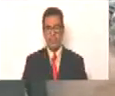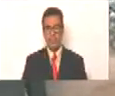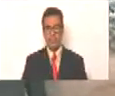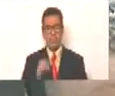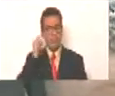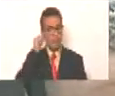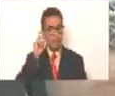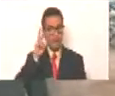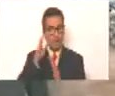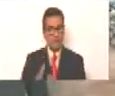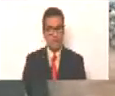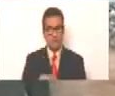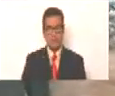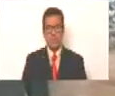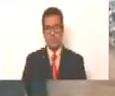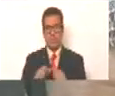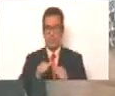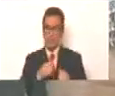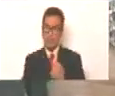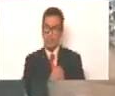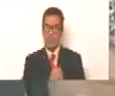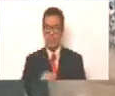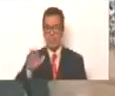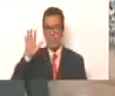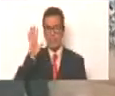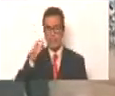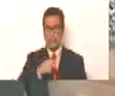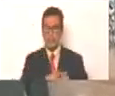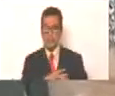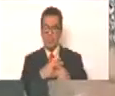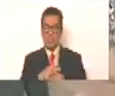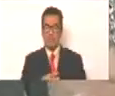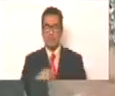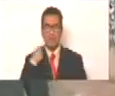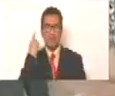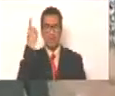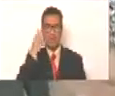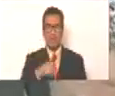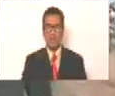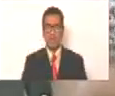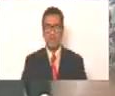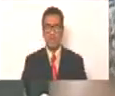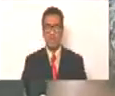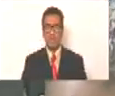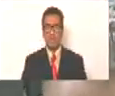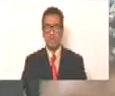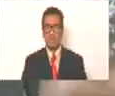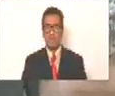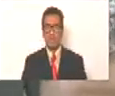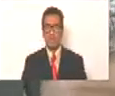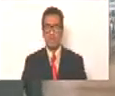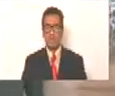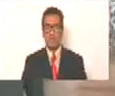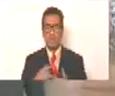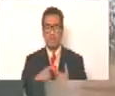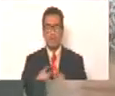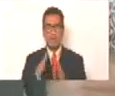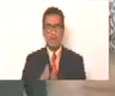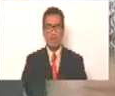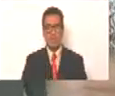es sinónimo de amor, de compromiso, de valentía, de heroísmo, de libertad, de patria. Por eso hoy la